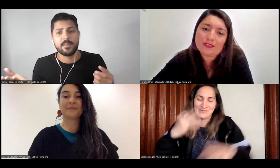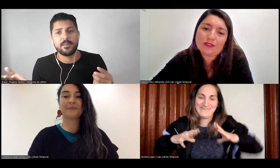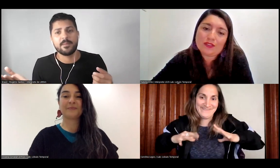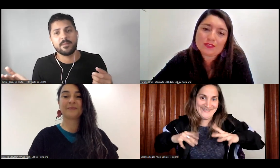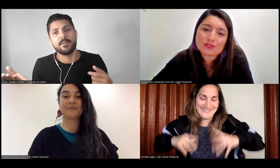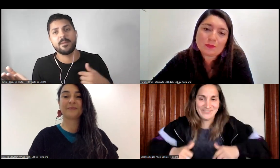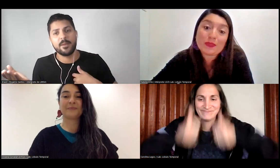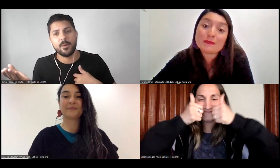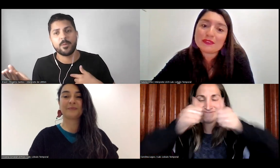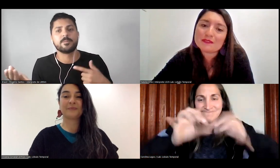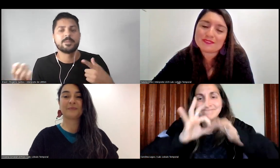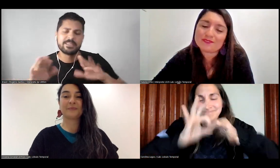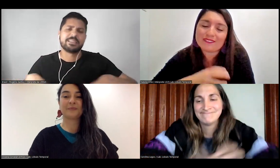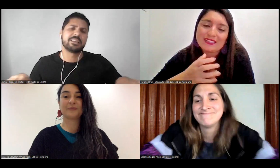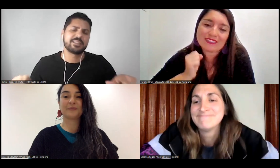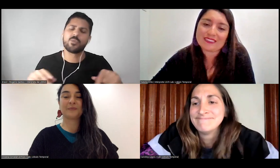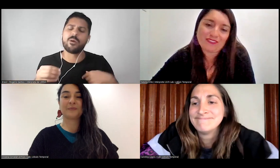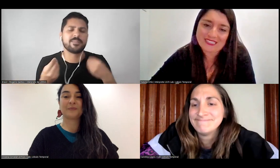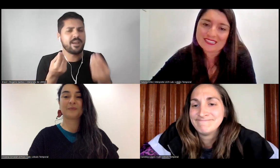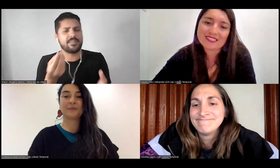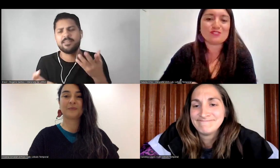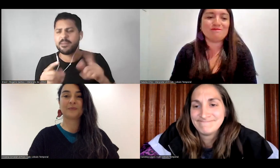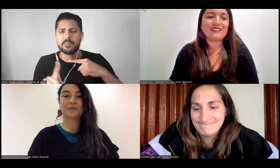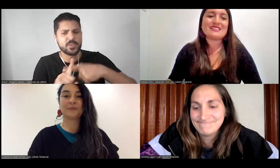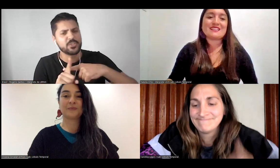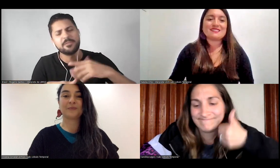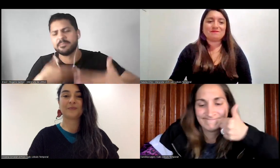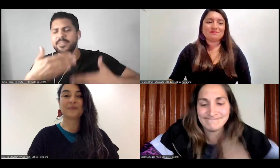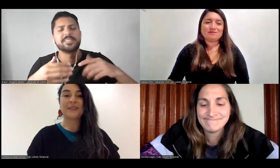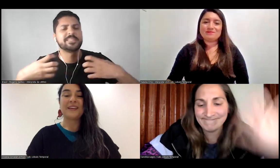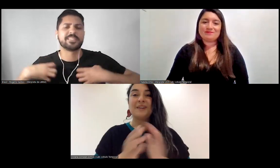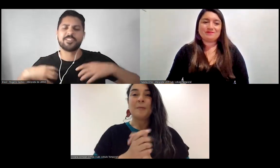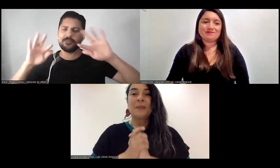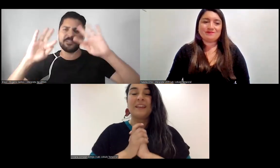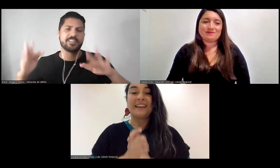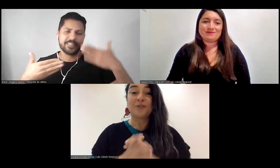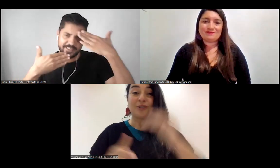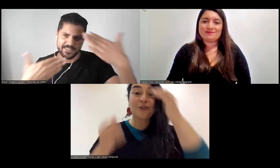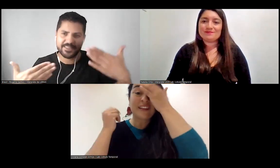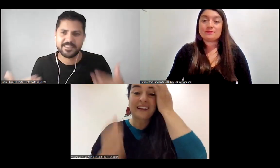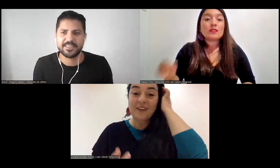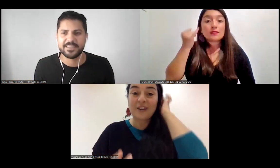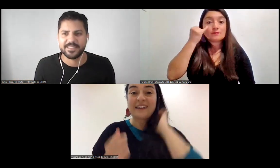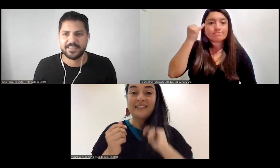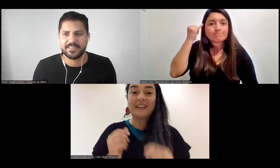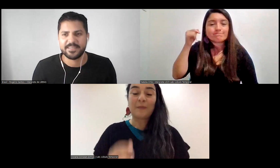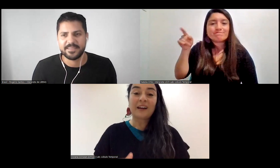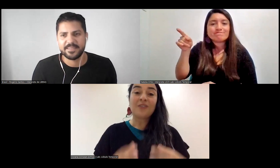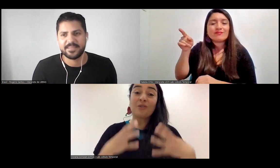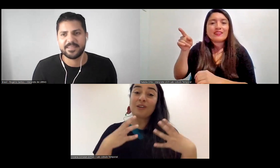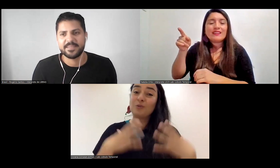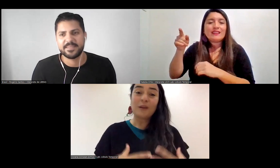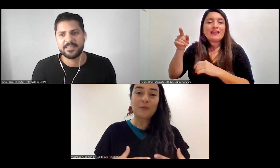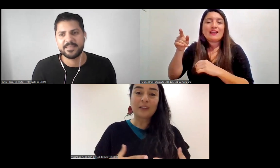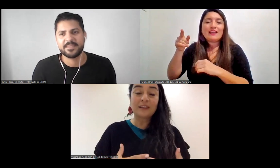vean, para que los niños sordos puedan ver y van a ver que van a estar felices. Eso, gracias. Eso, solo destacar lo que acaba de decir la Maca,